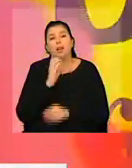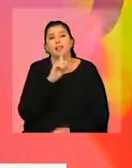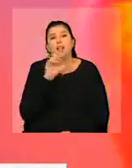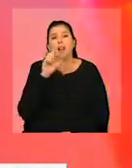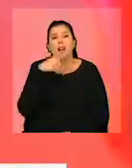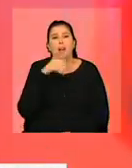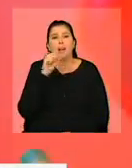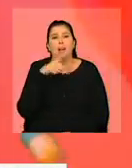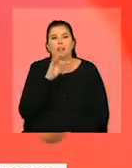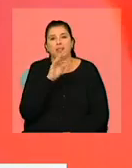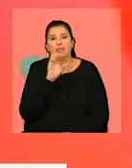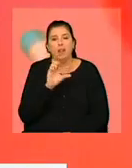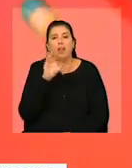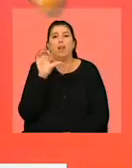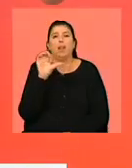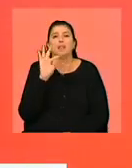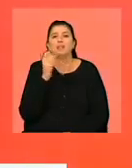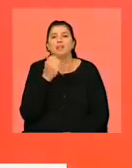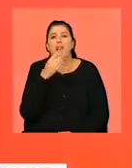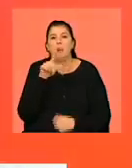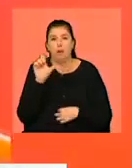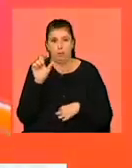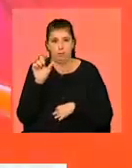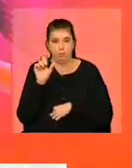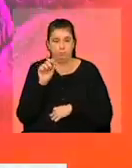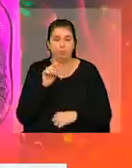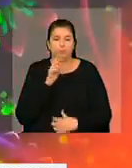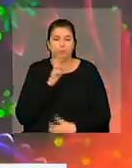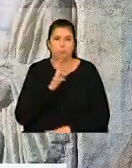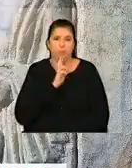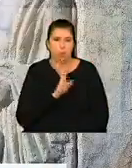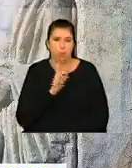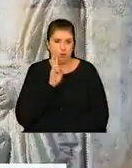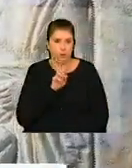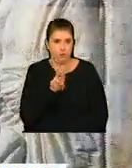es el objetivo de este grupo que opera aquí en Uruguay? Lo responden sus protagonistas.